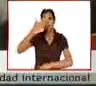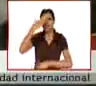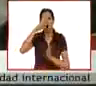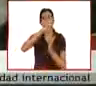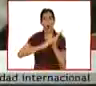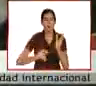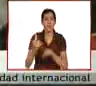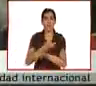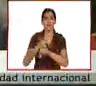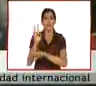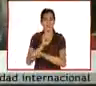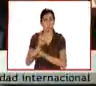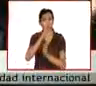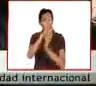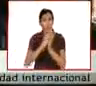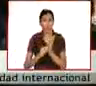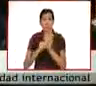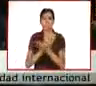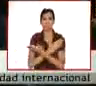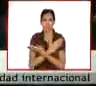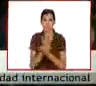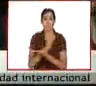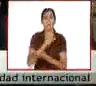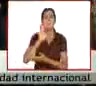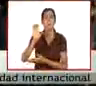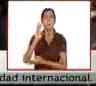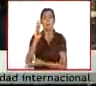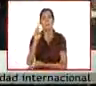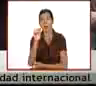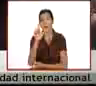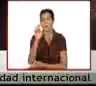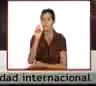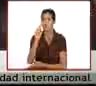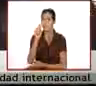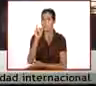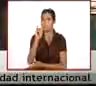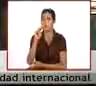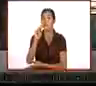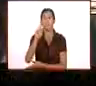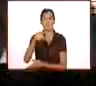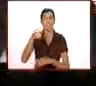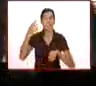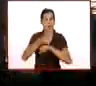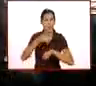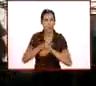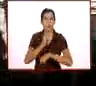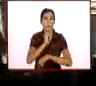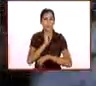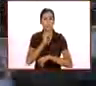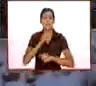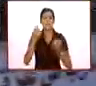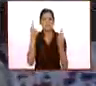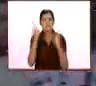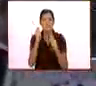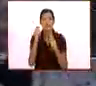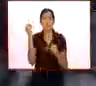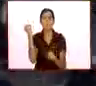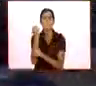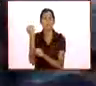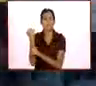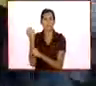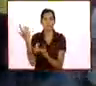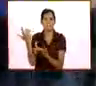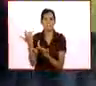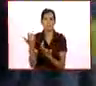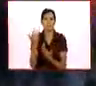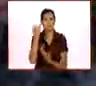gobierno venezolano, que se solidarizó con el pueblo palestino, al tiempo que acusó a Israel de tratar de liquidar la causa palestina.